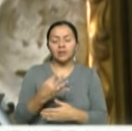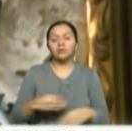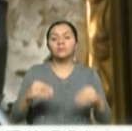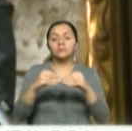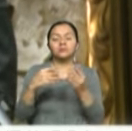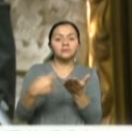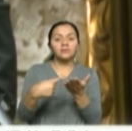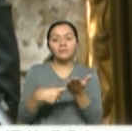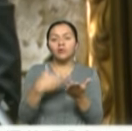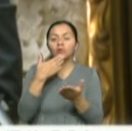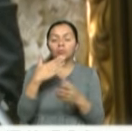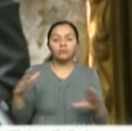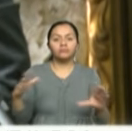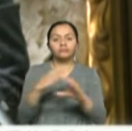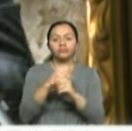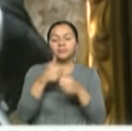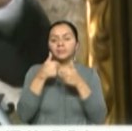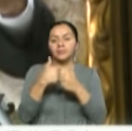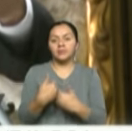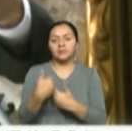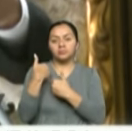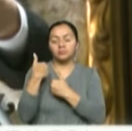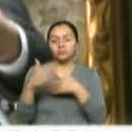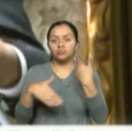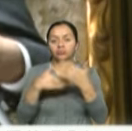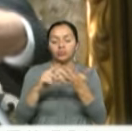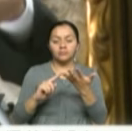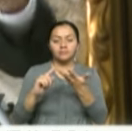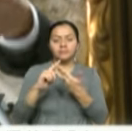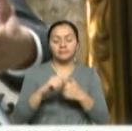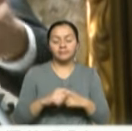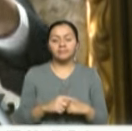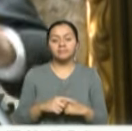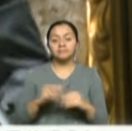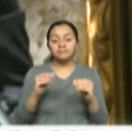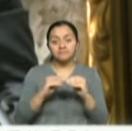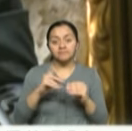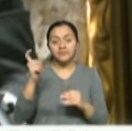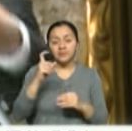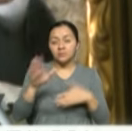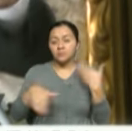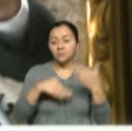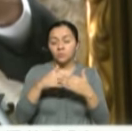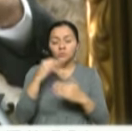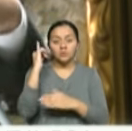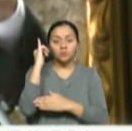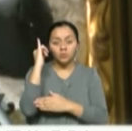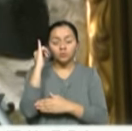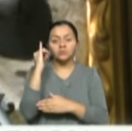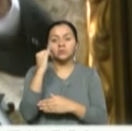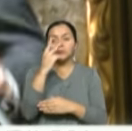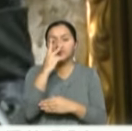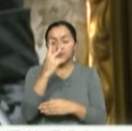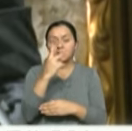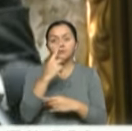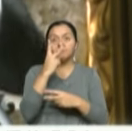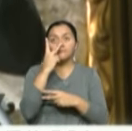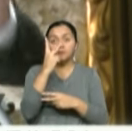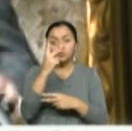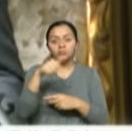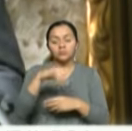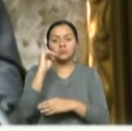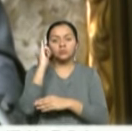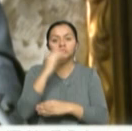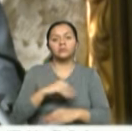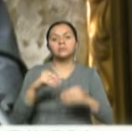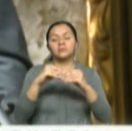debate absolutamente responsable, donde planteemos las necesidades que tiene la industria, donde planteemos los desafíos que tiene la industria, que